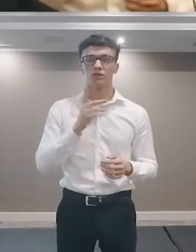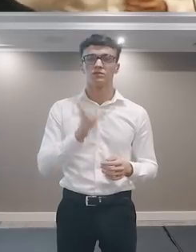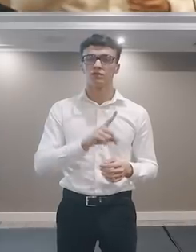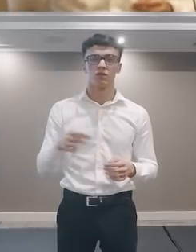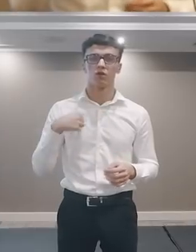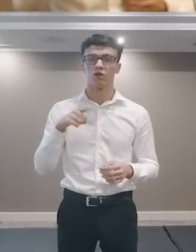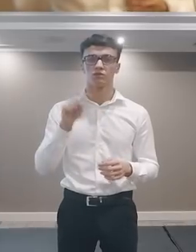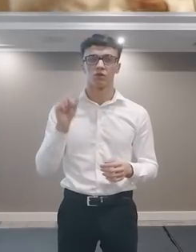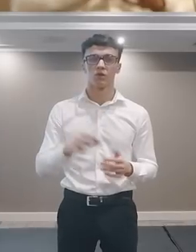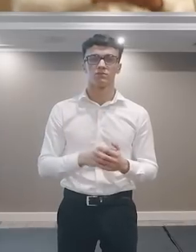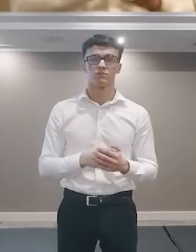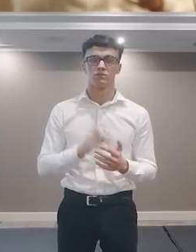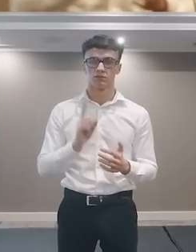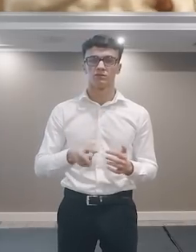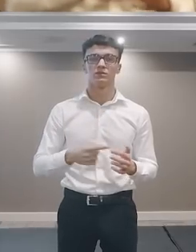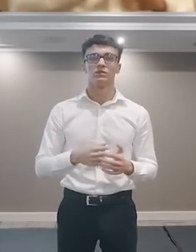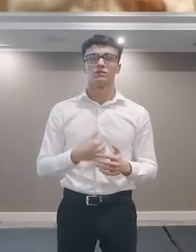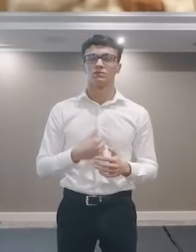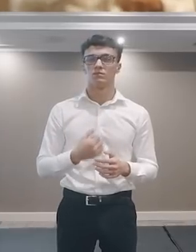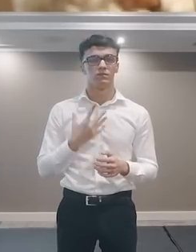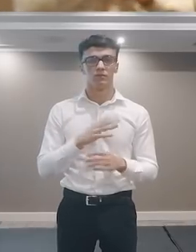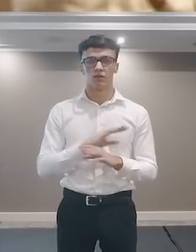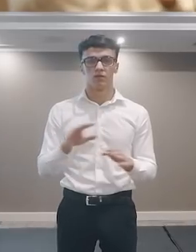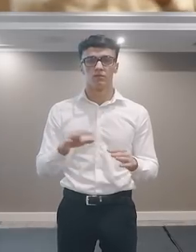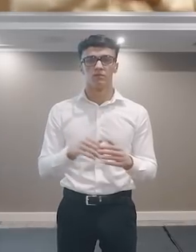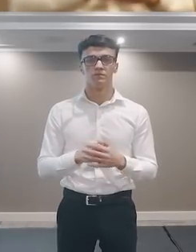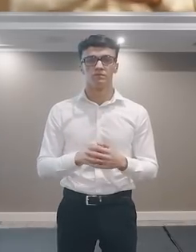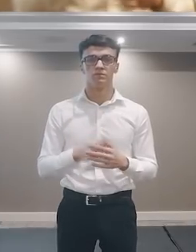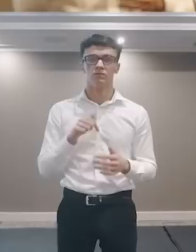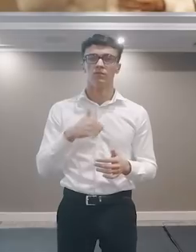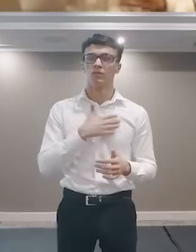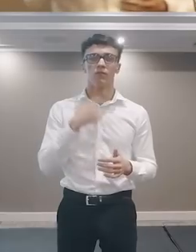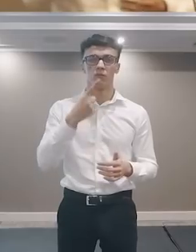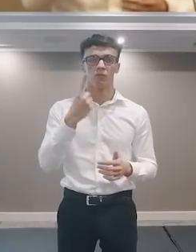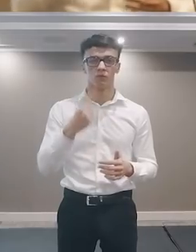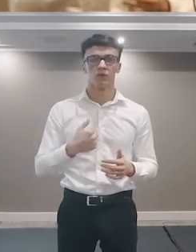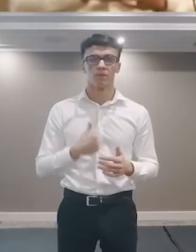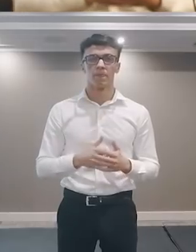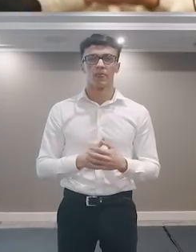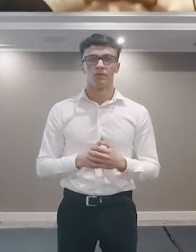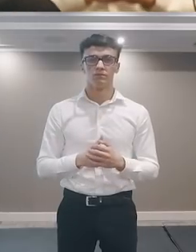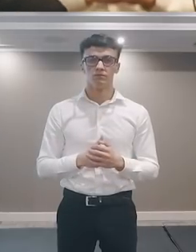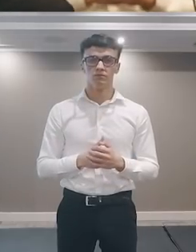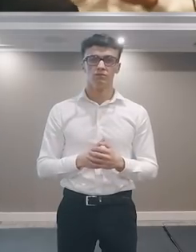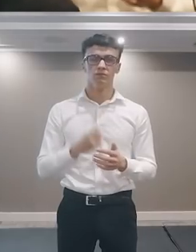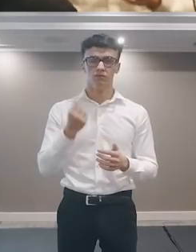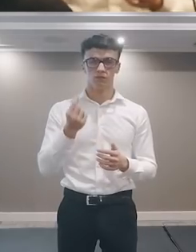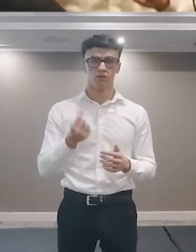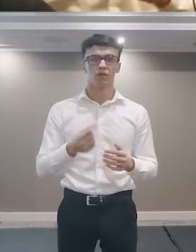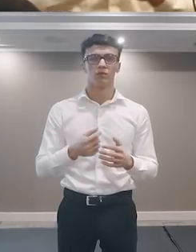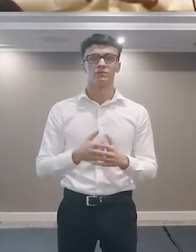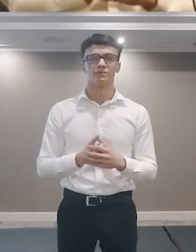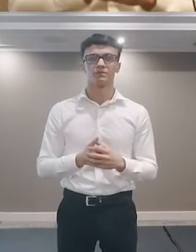brutal fue una decisión genial pero también nos digo una cosa vuelvo a decirlo el dinero